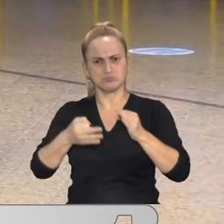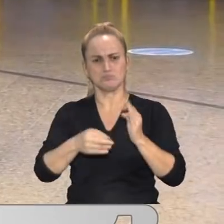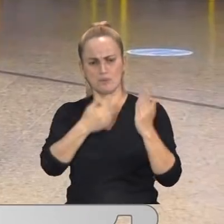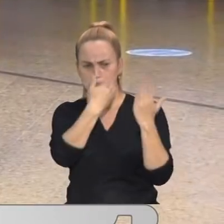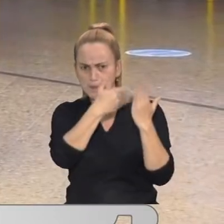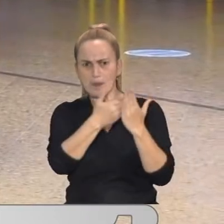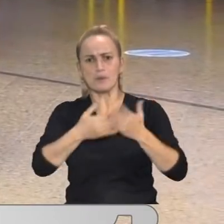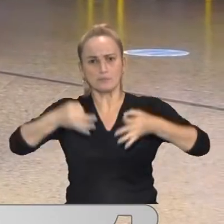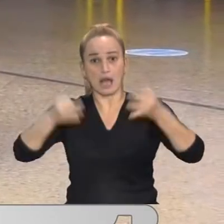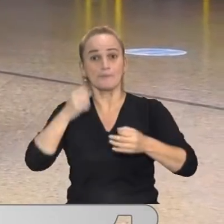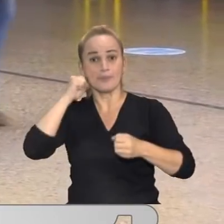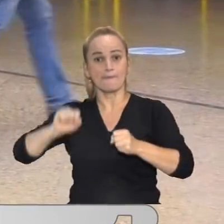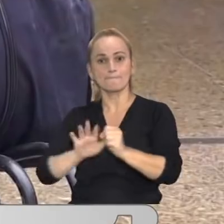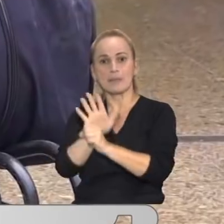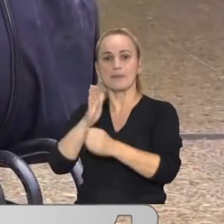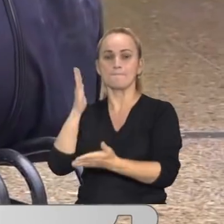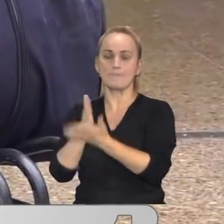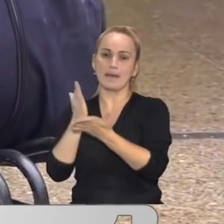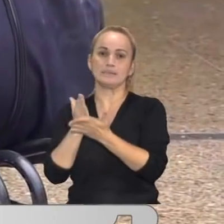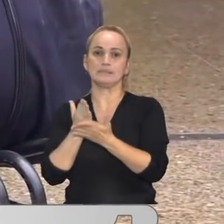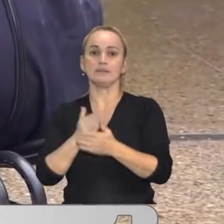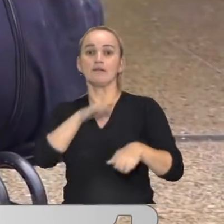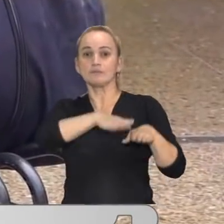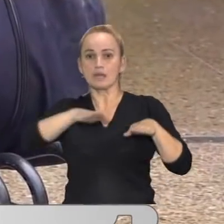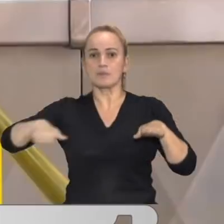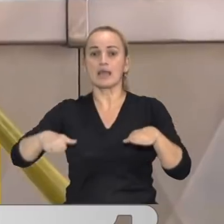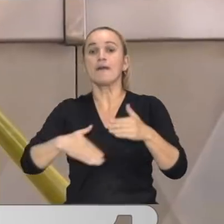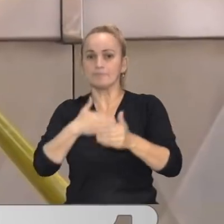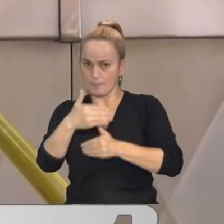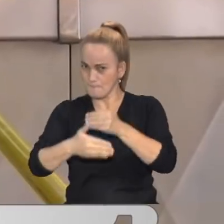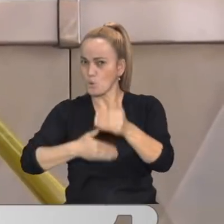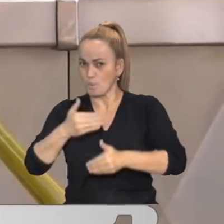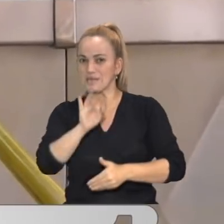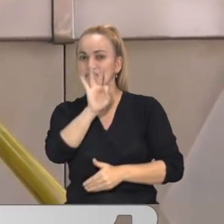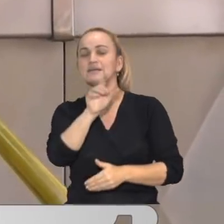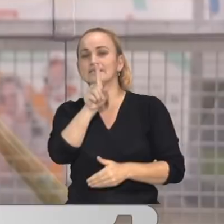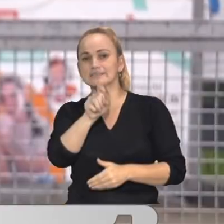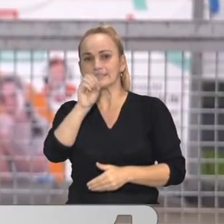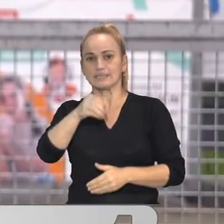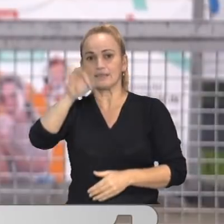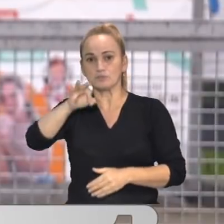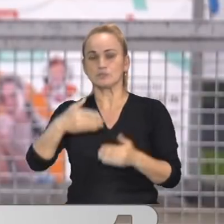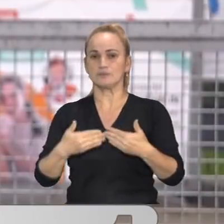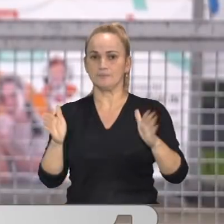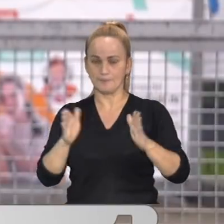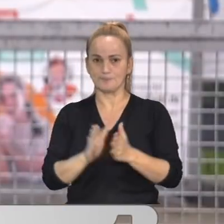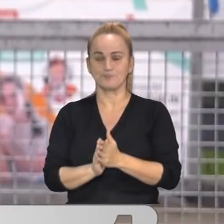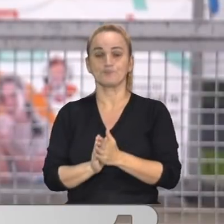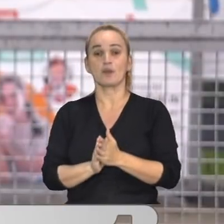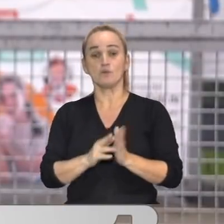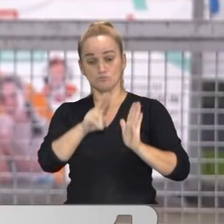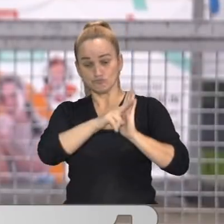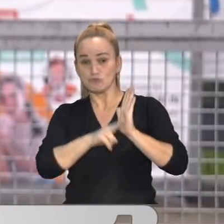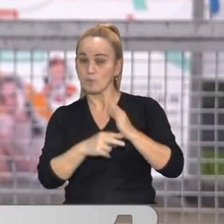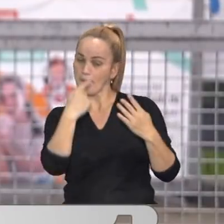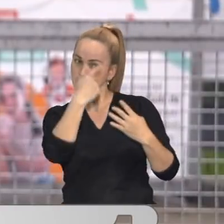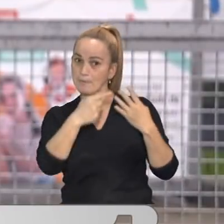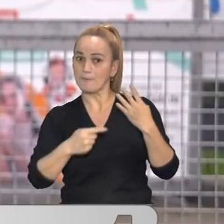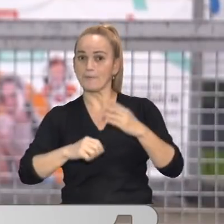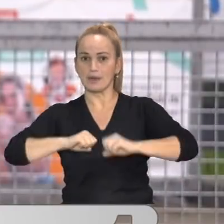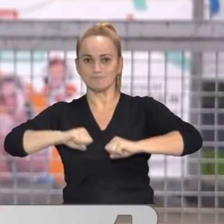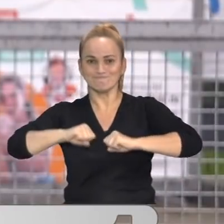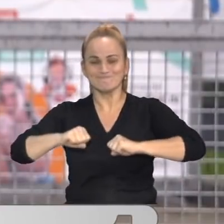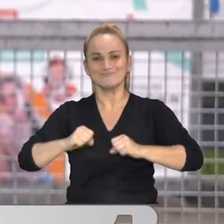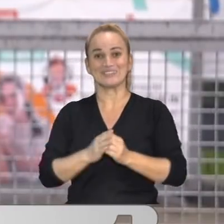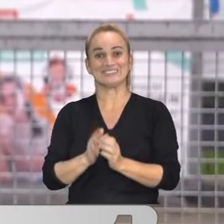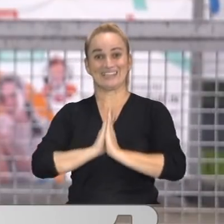requisitos. Debido a la pandemia, la reactivación de esta terminal apenas va en un 60%. Con estos protocolos también se preparan para la